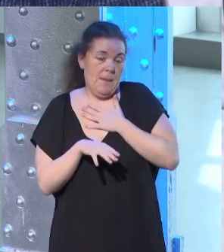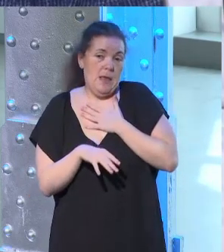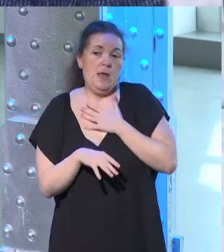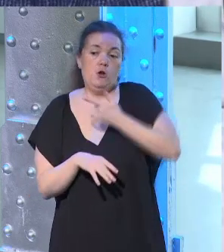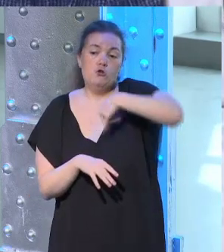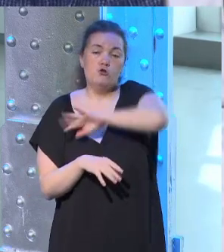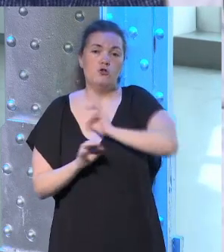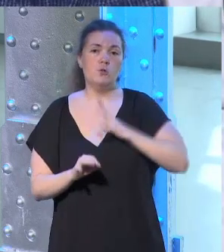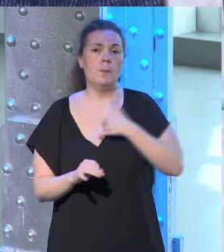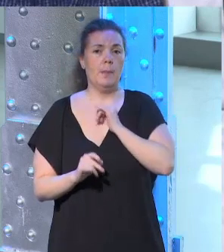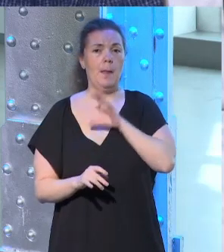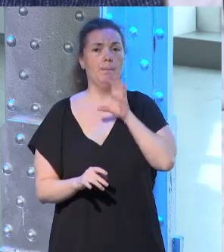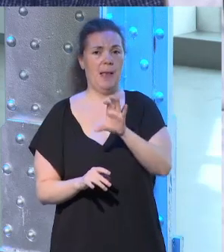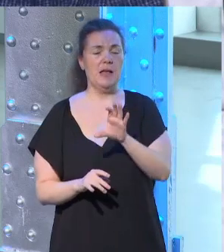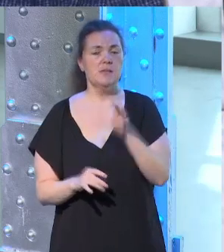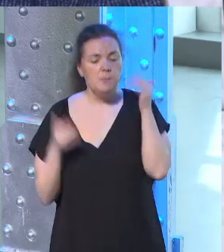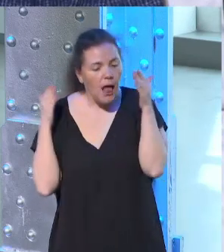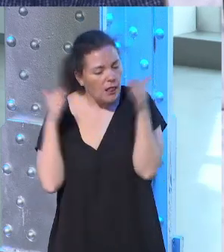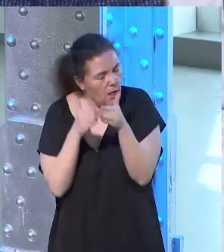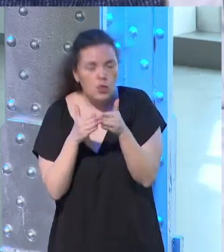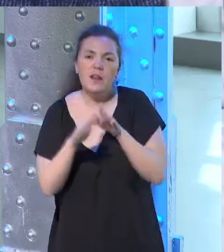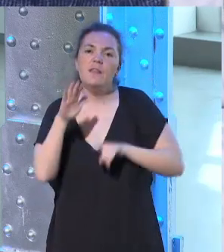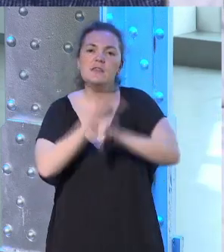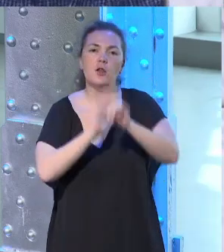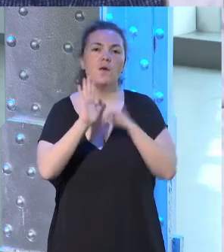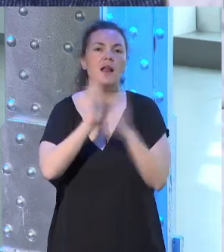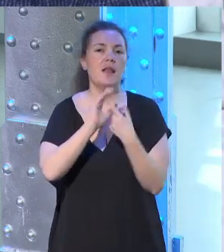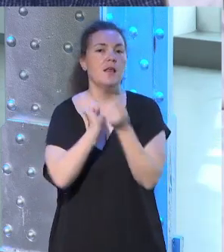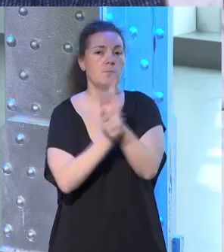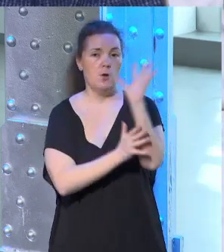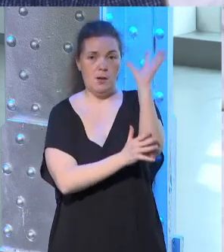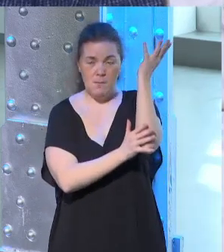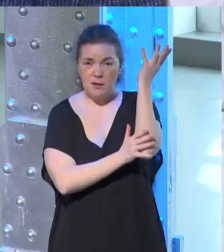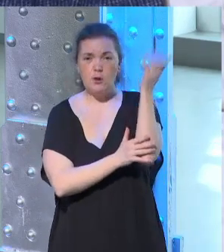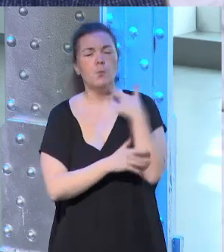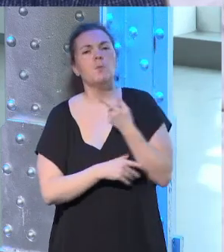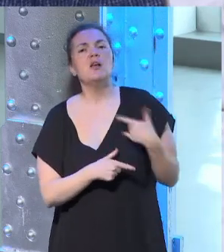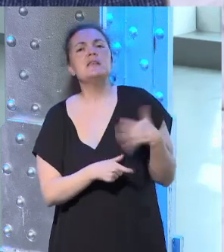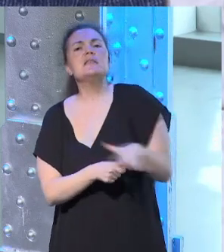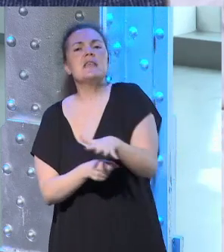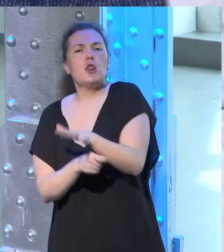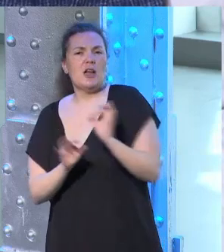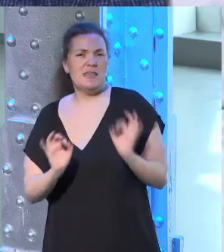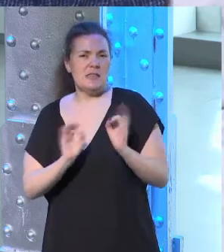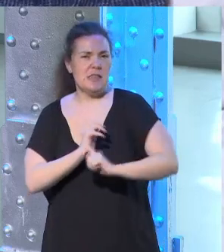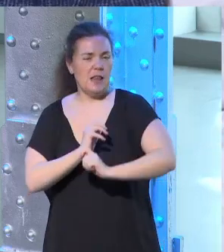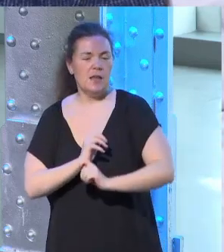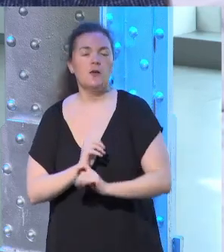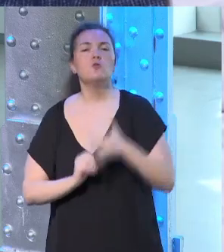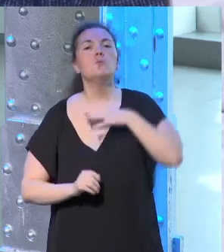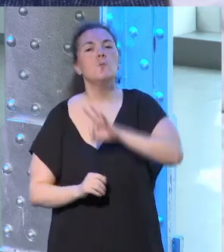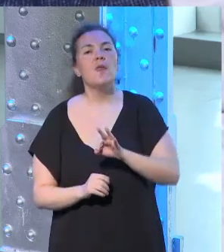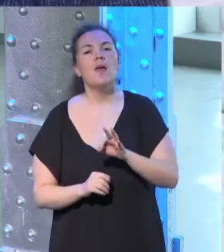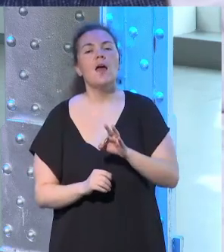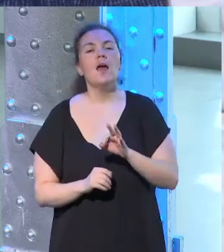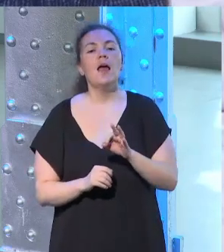que prestar especial atención en el desarrollo de la futura ley de cambio climático, porque para mí son sectores estratégicos y que pueden ser una fuente